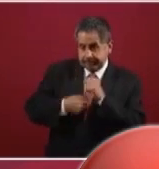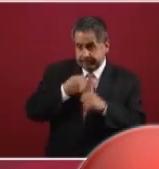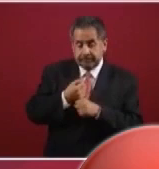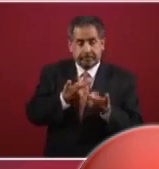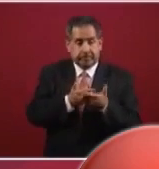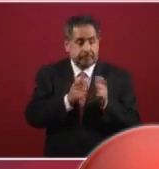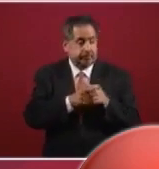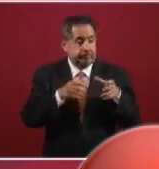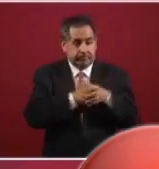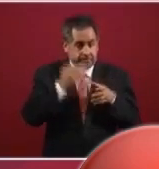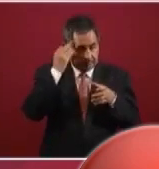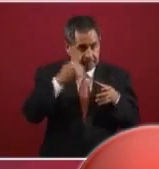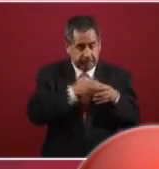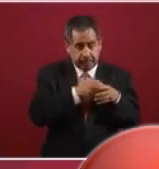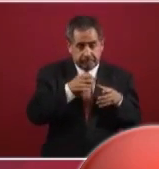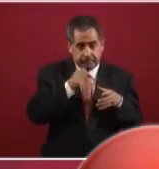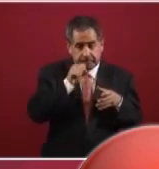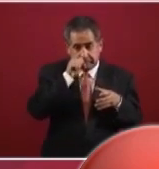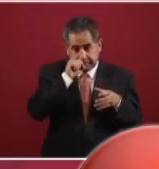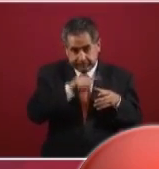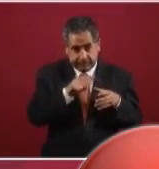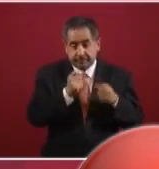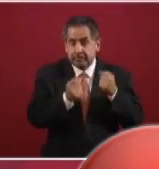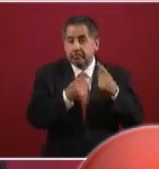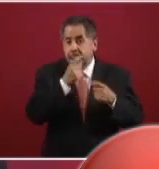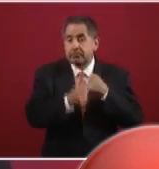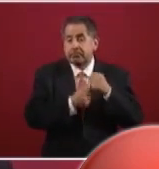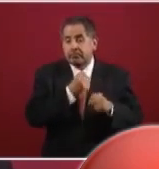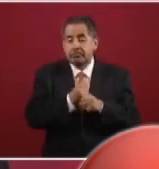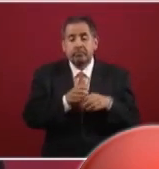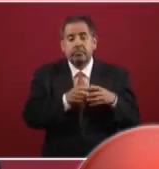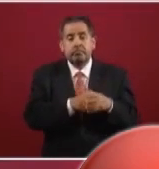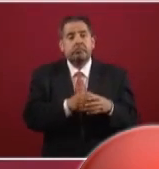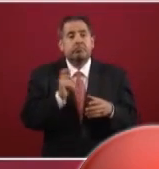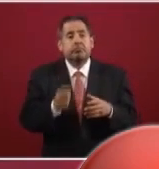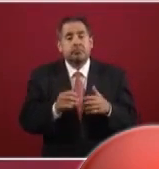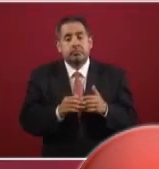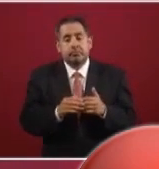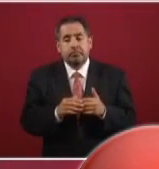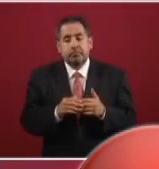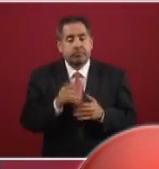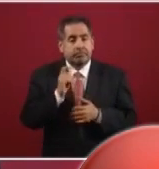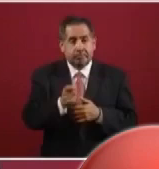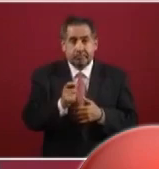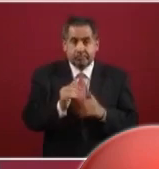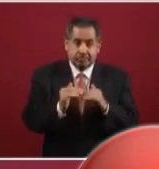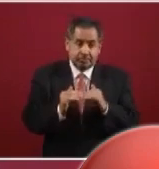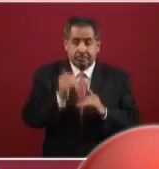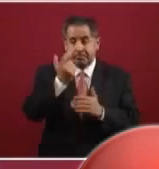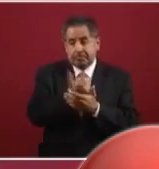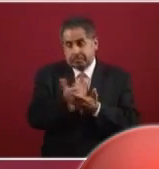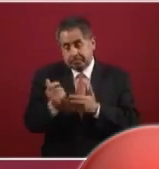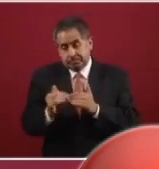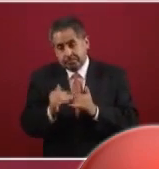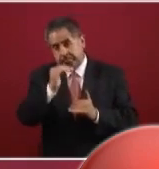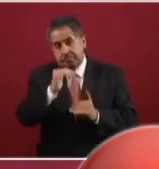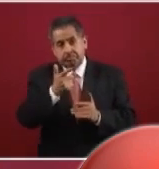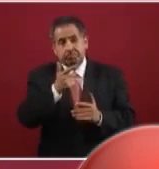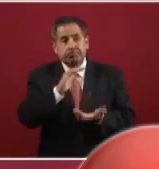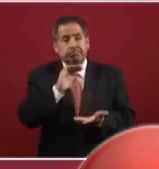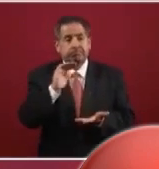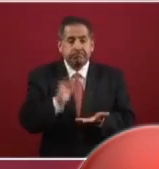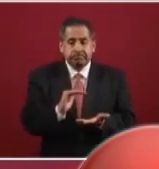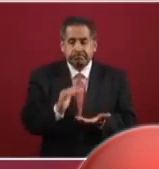neoliberal, hubieron años en que en vez de aumentar el salario, disminuyó,